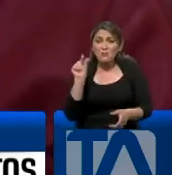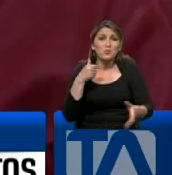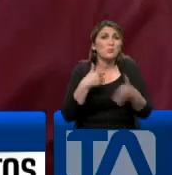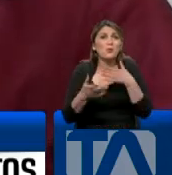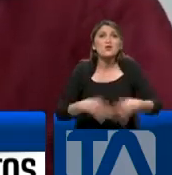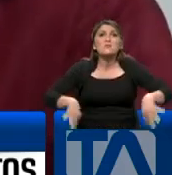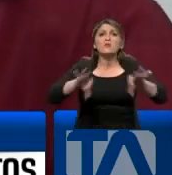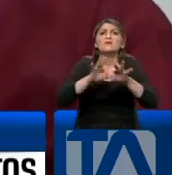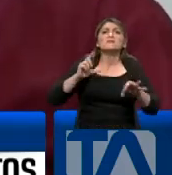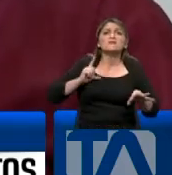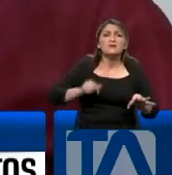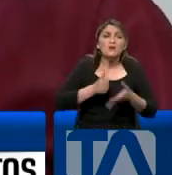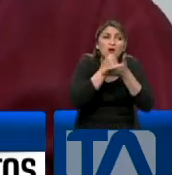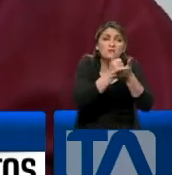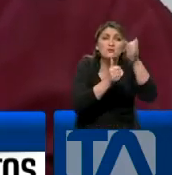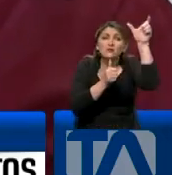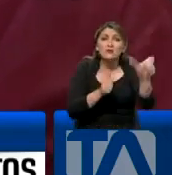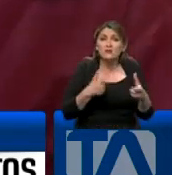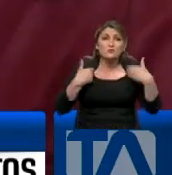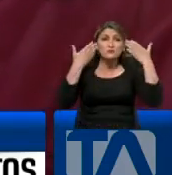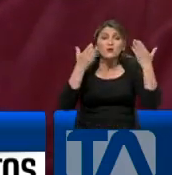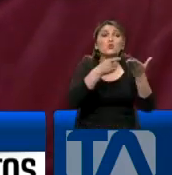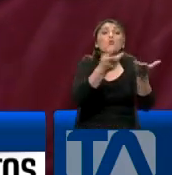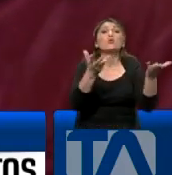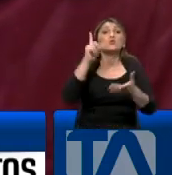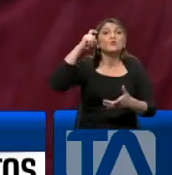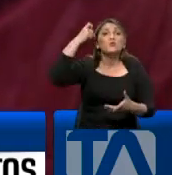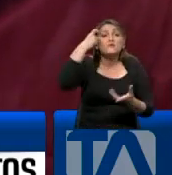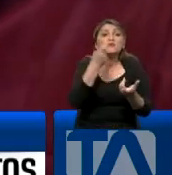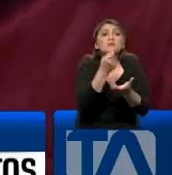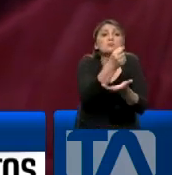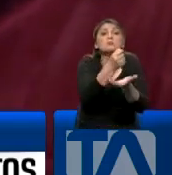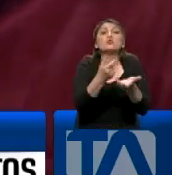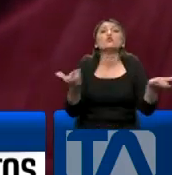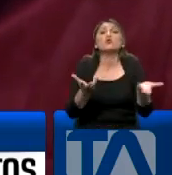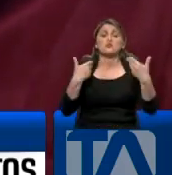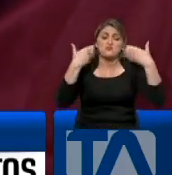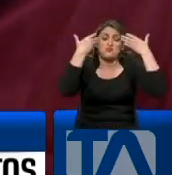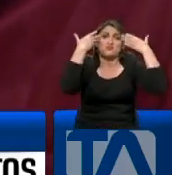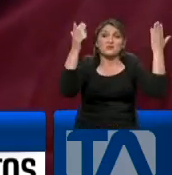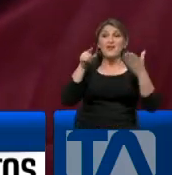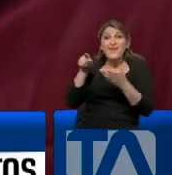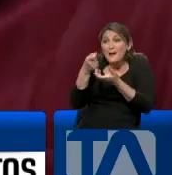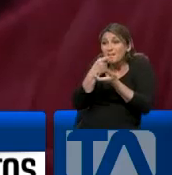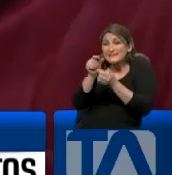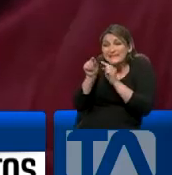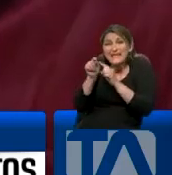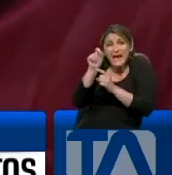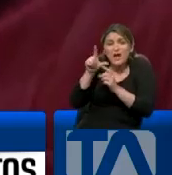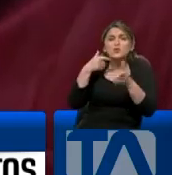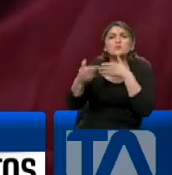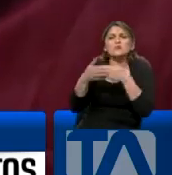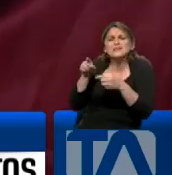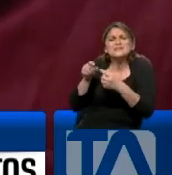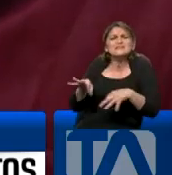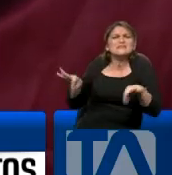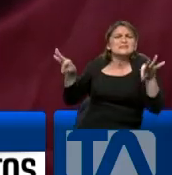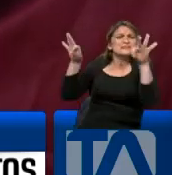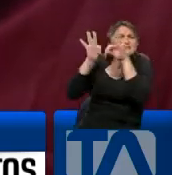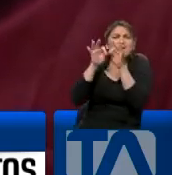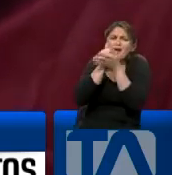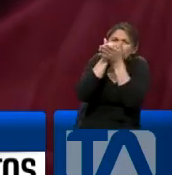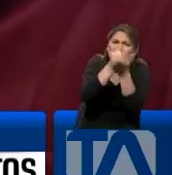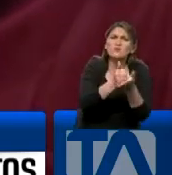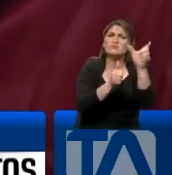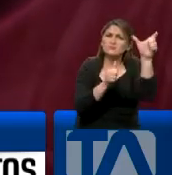los medicamentos ni de dónde se va a sacar el dinero. Nosotros sabemos que la choclomicina es importantísima para tal